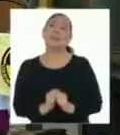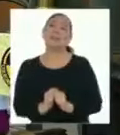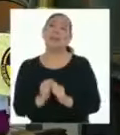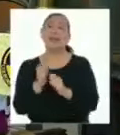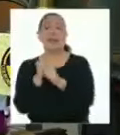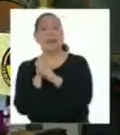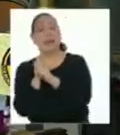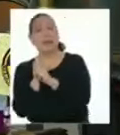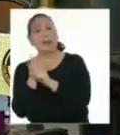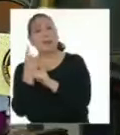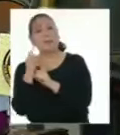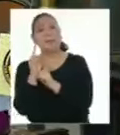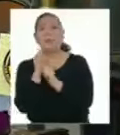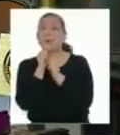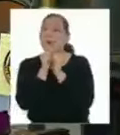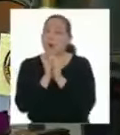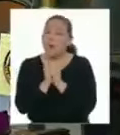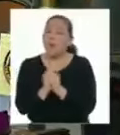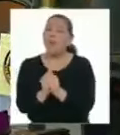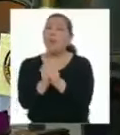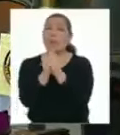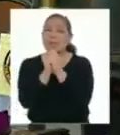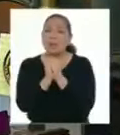venimos con